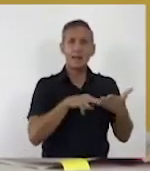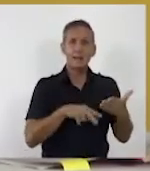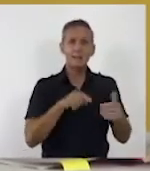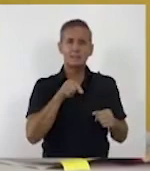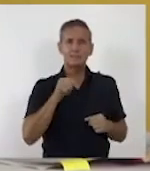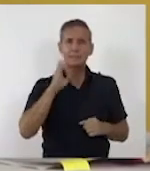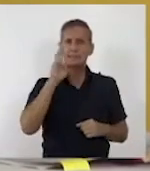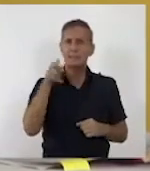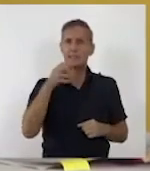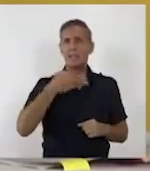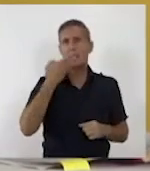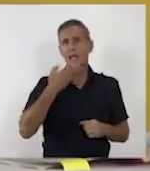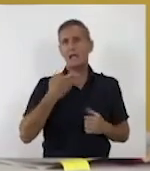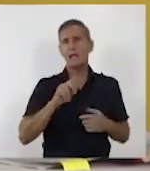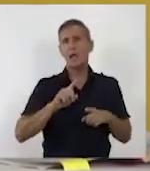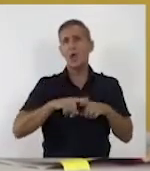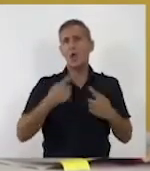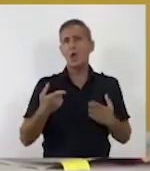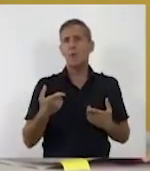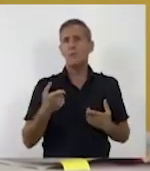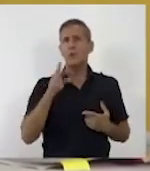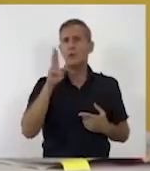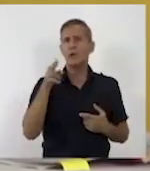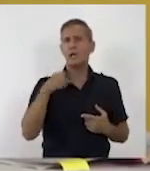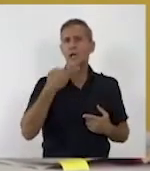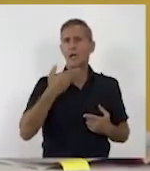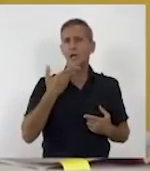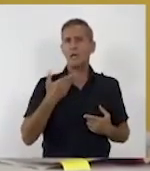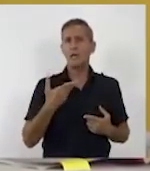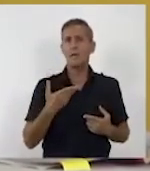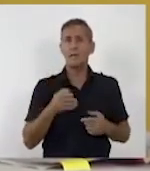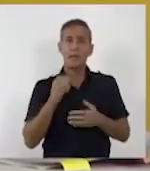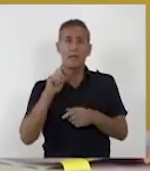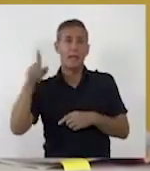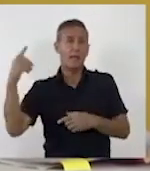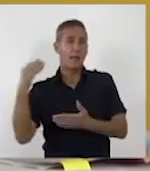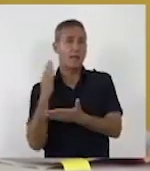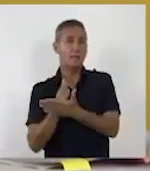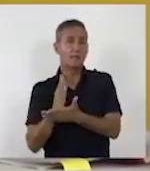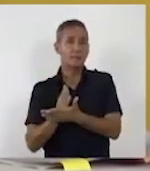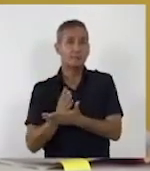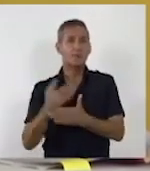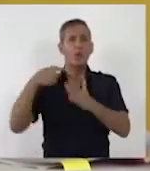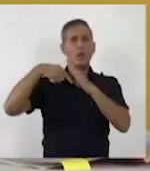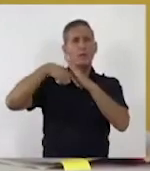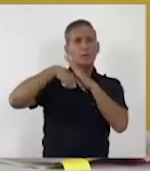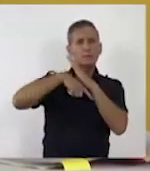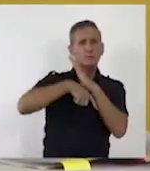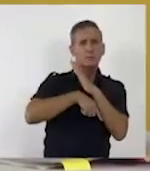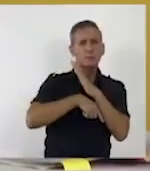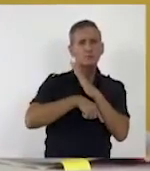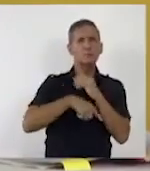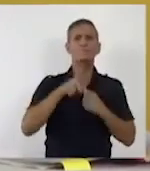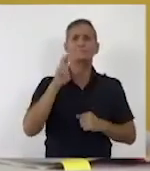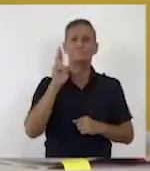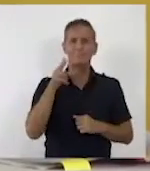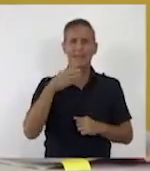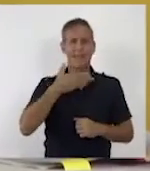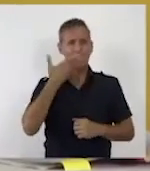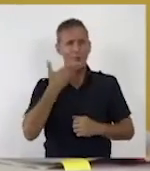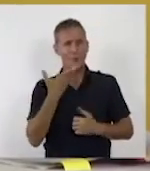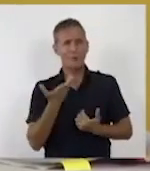porque este poema porque en la próxima emisión televisiva nosotros vamos a estar trabajando y profundizando en los